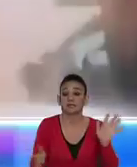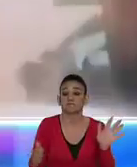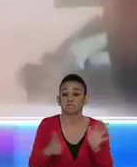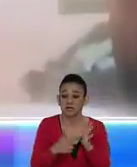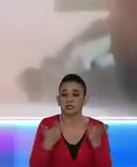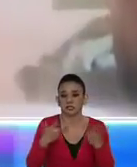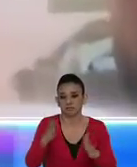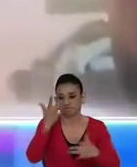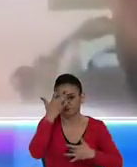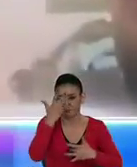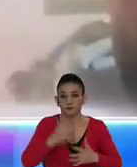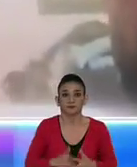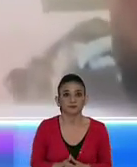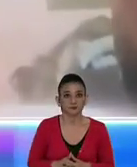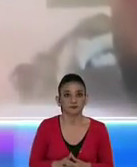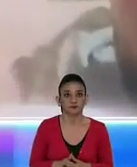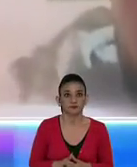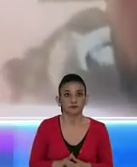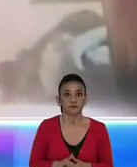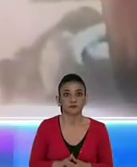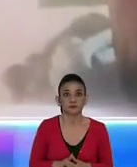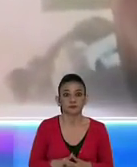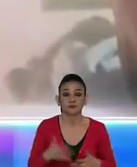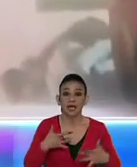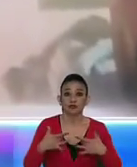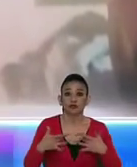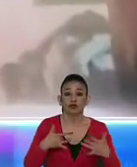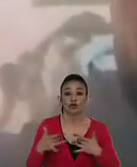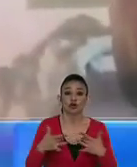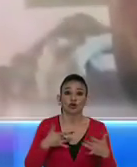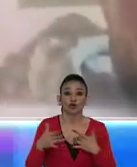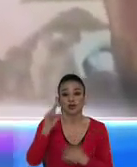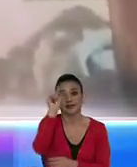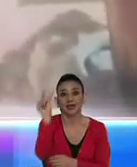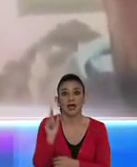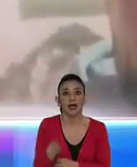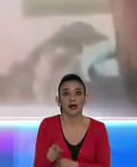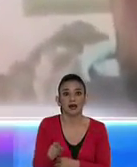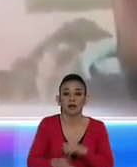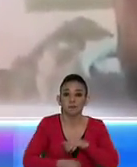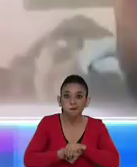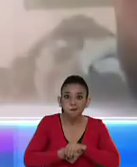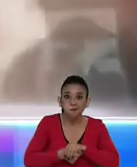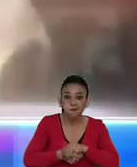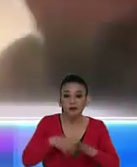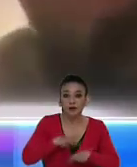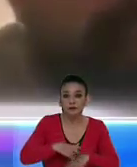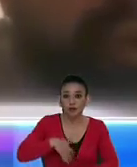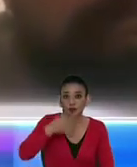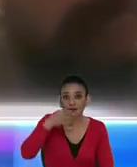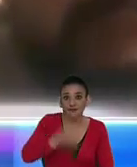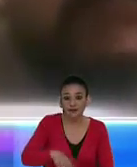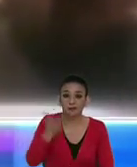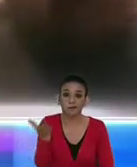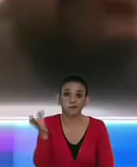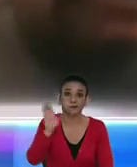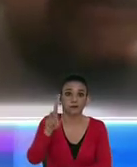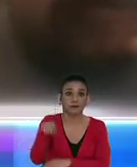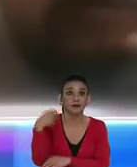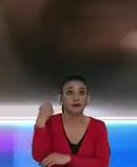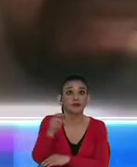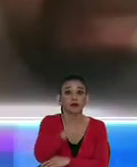este país, un actor italiano atrapado en su casa por el coronavirus subió un video en sus redes sociales con el cadáver de su